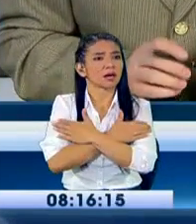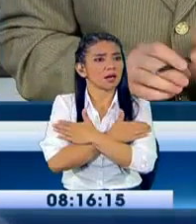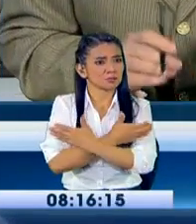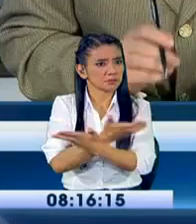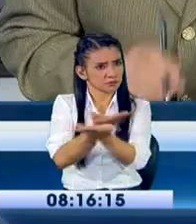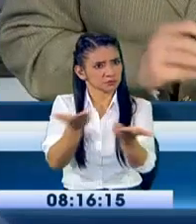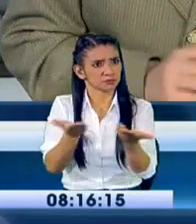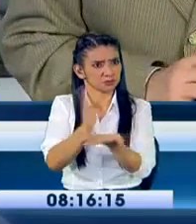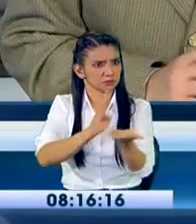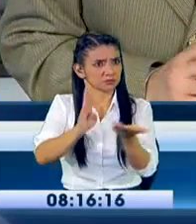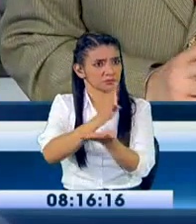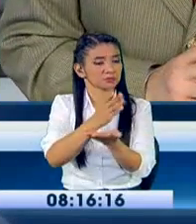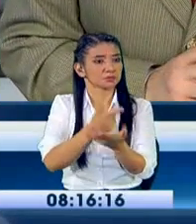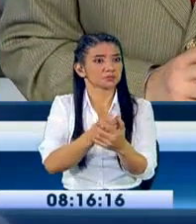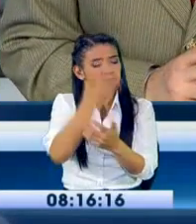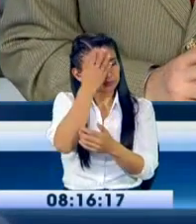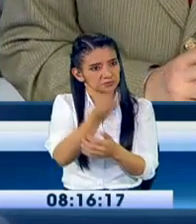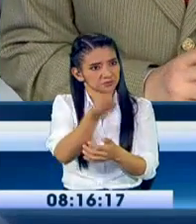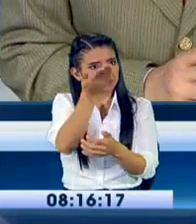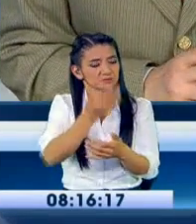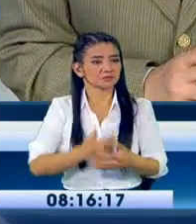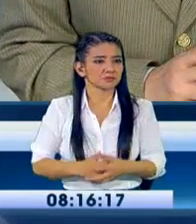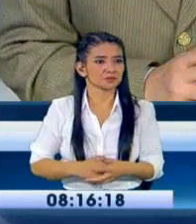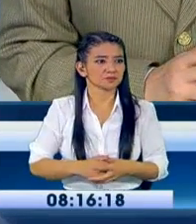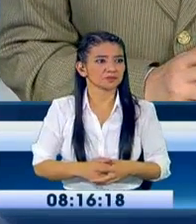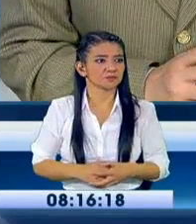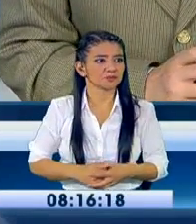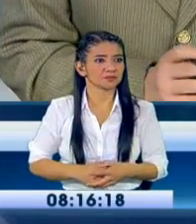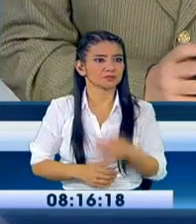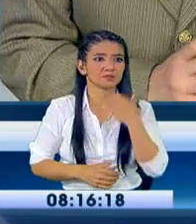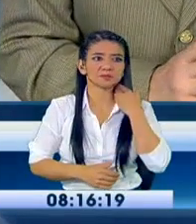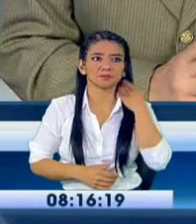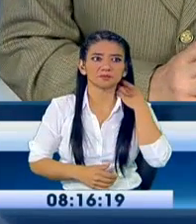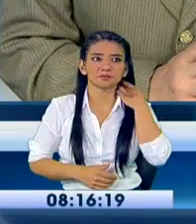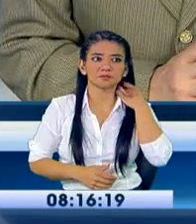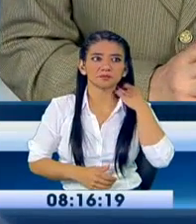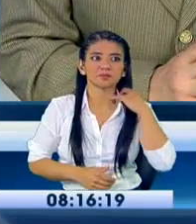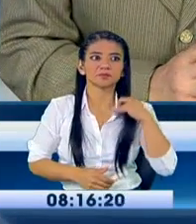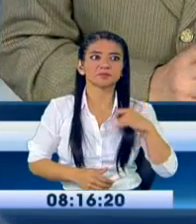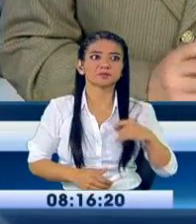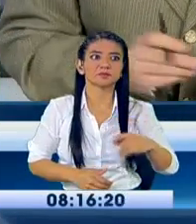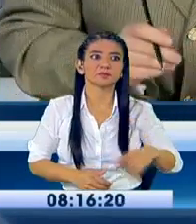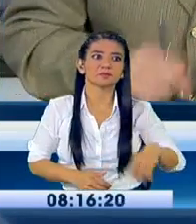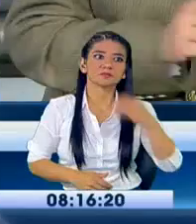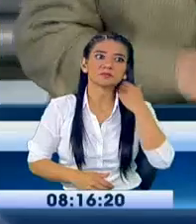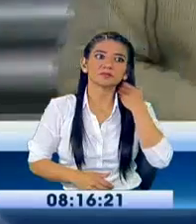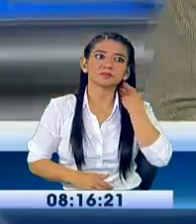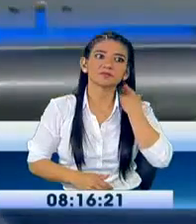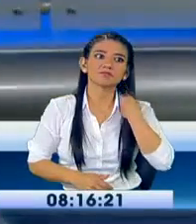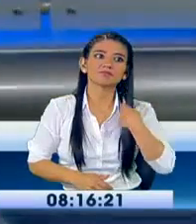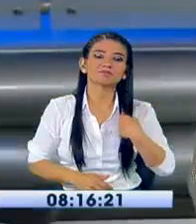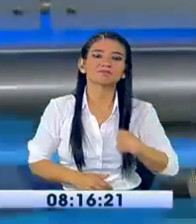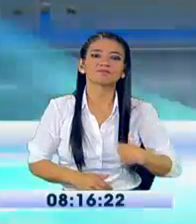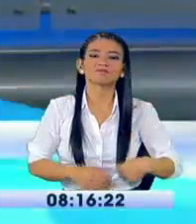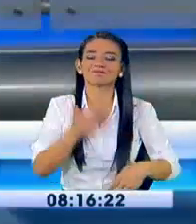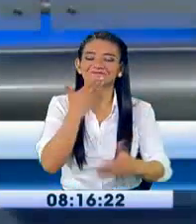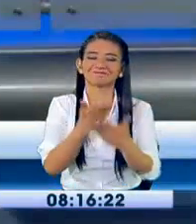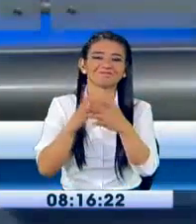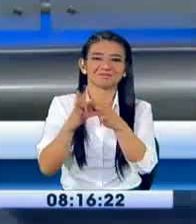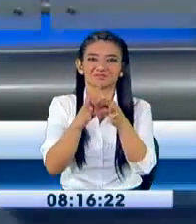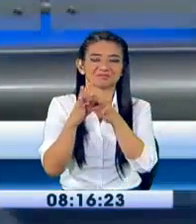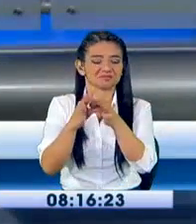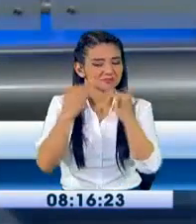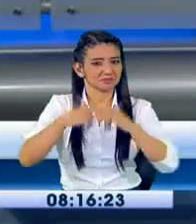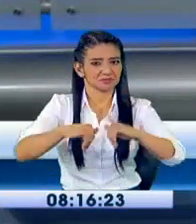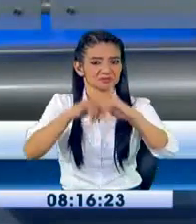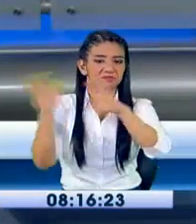los parqueaderos para evitar los consabidos vecinos abusos. En la Comisión existen diversos criterios frente a esta propuesta.